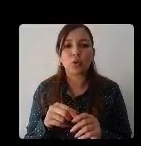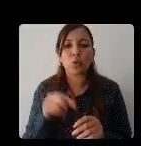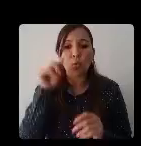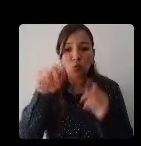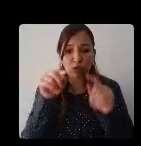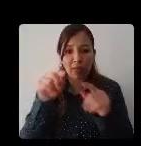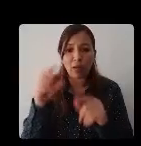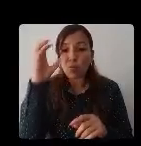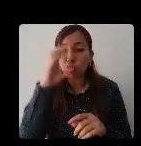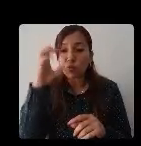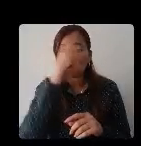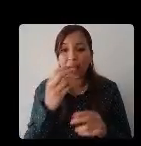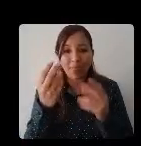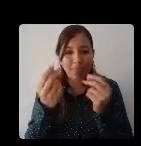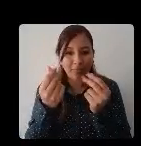que tienen.